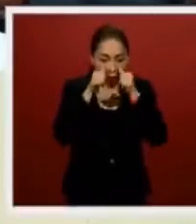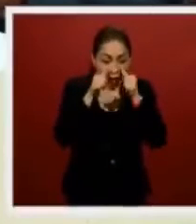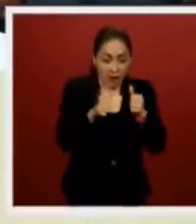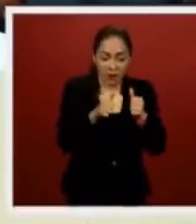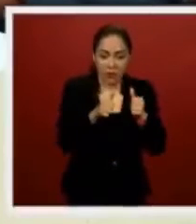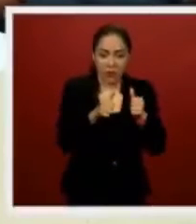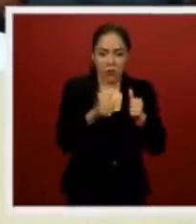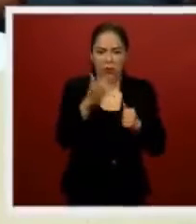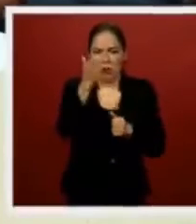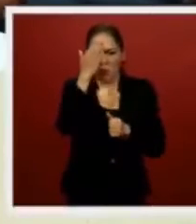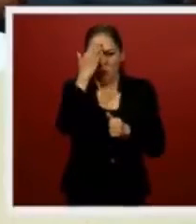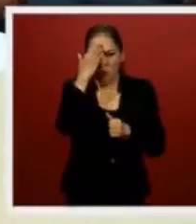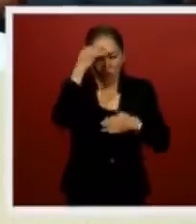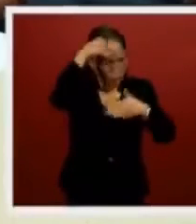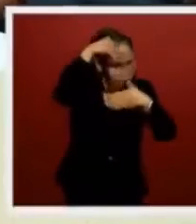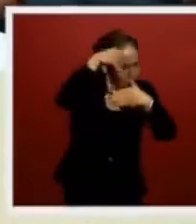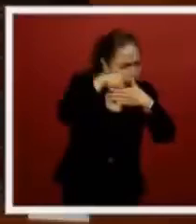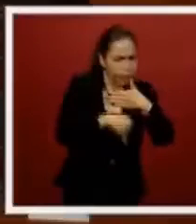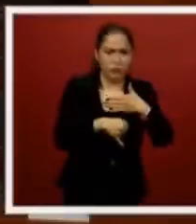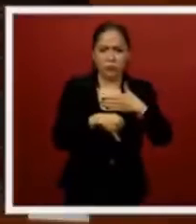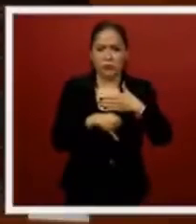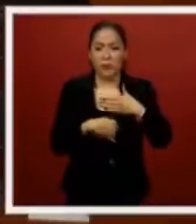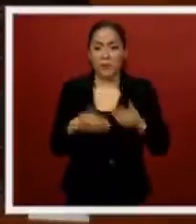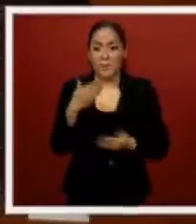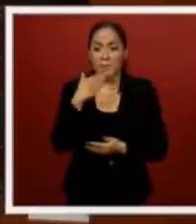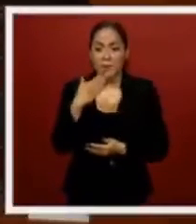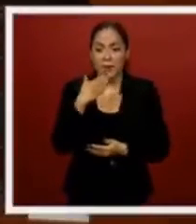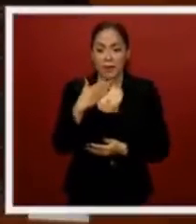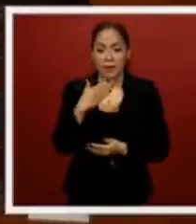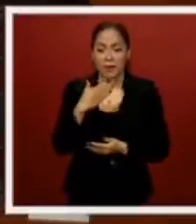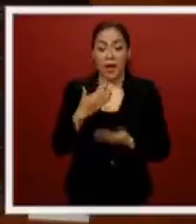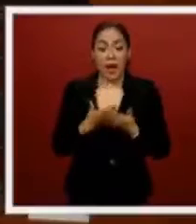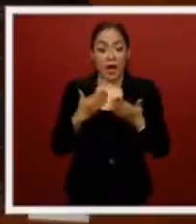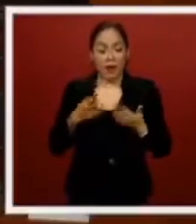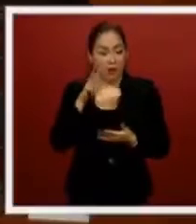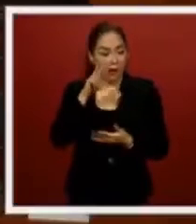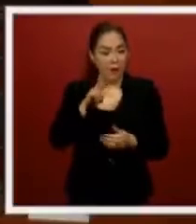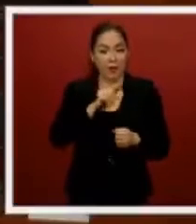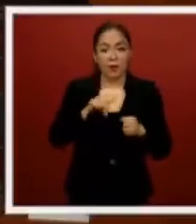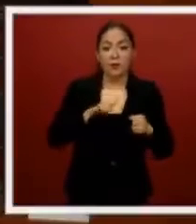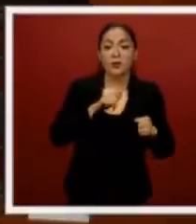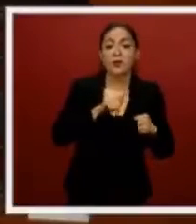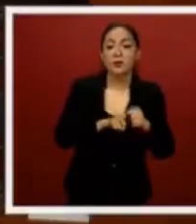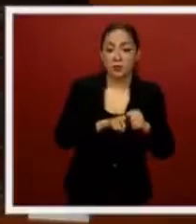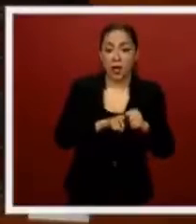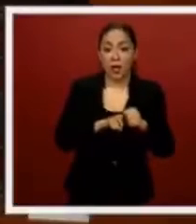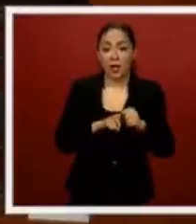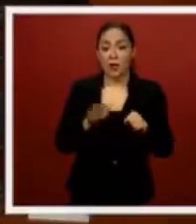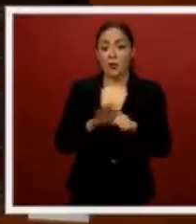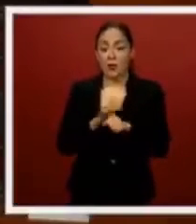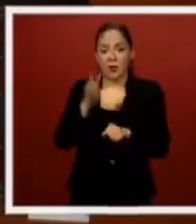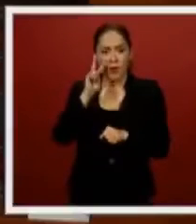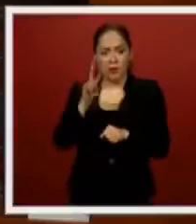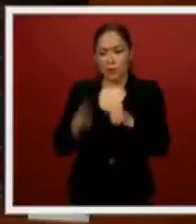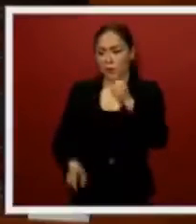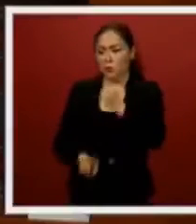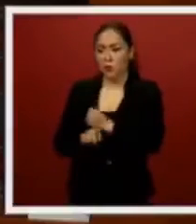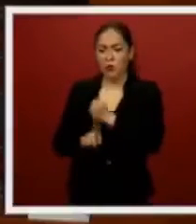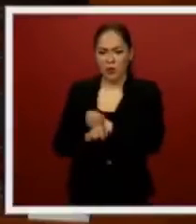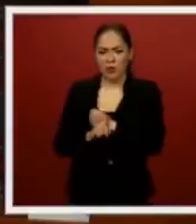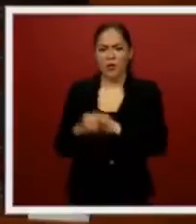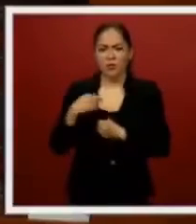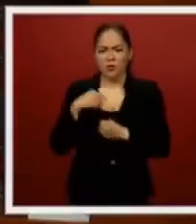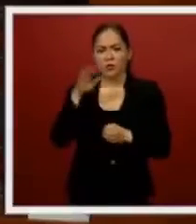sentidos, pero hoy un imperativo, una exigencia es ser consciente ecológicamente por los problemas que ya tenemos y que los mencionaré